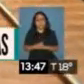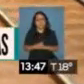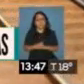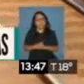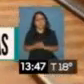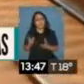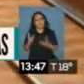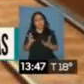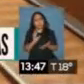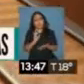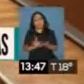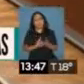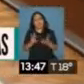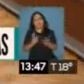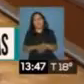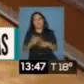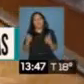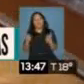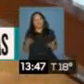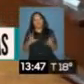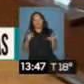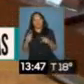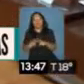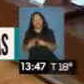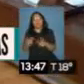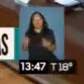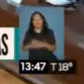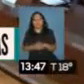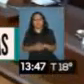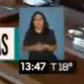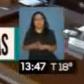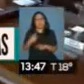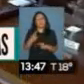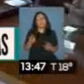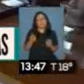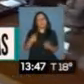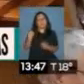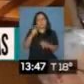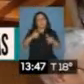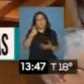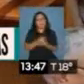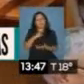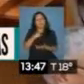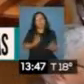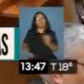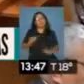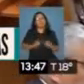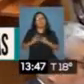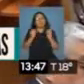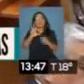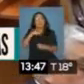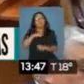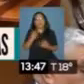como ha dicho el diputado, en un aprovechamiento político. Lo que necesitamos los jujeños es que se informe realmente qué pasa en la provincia de Jujuy,